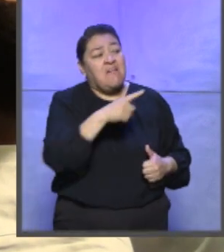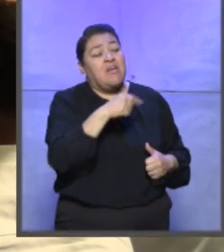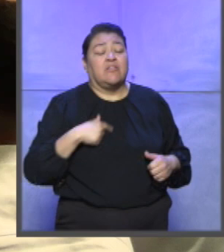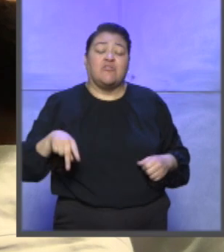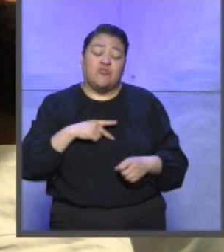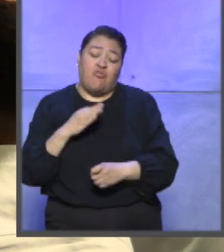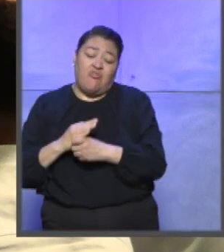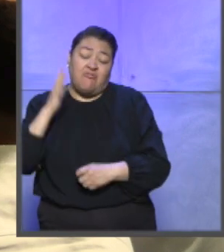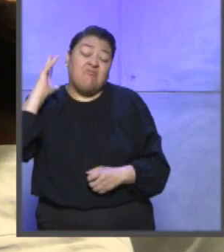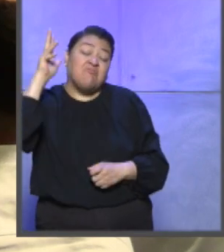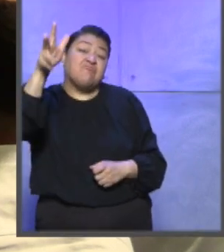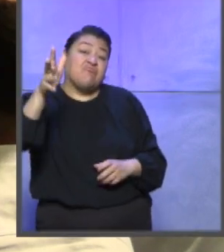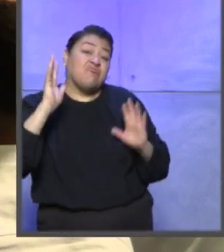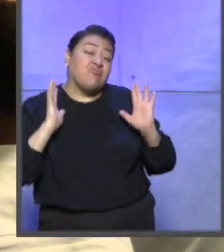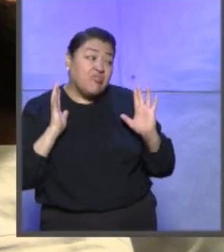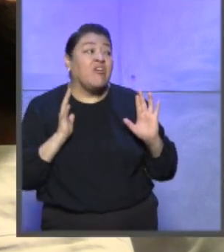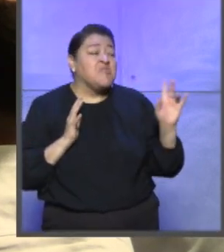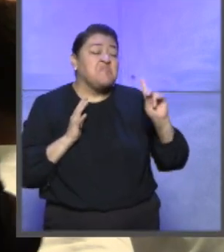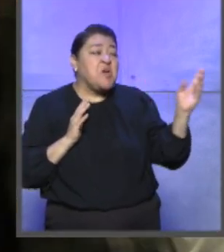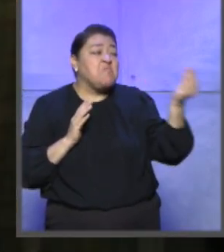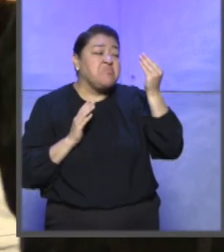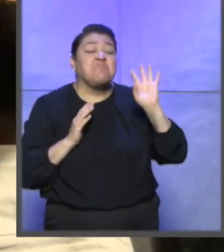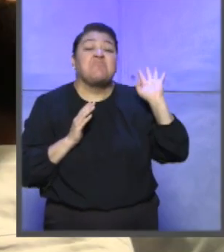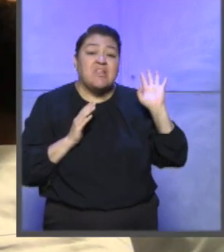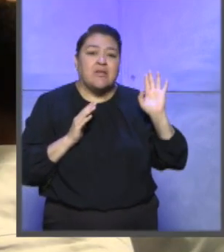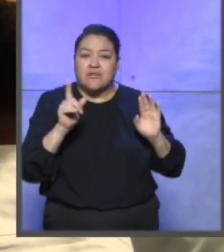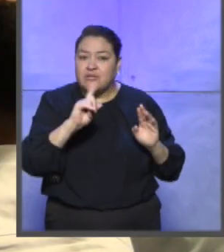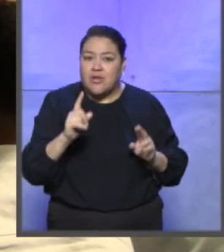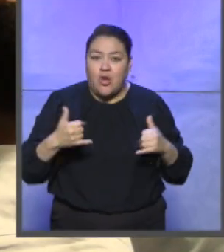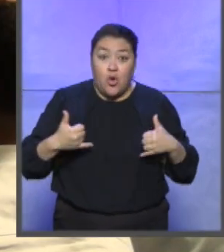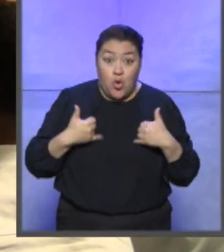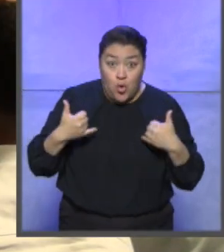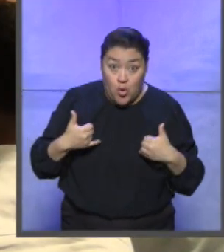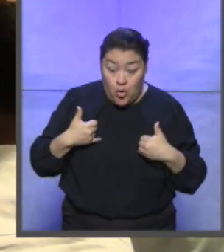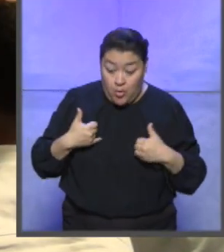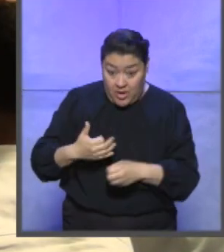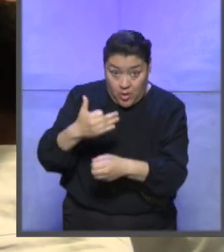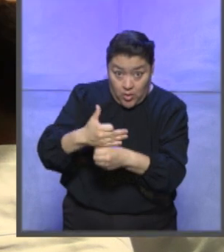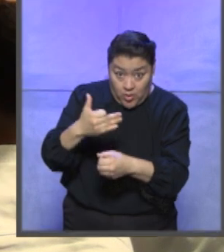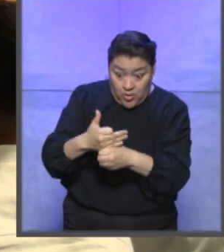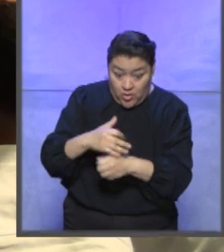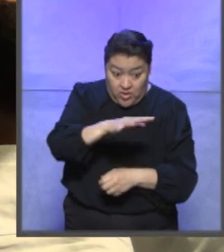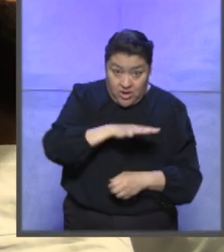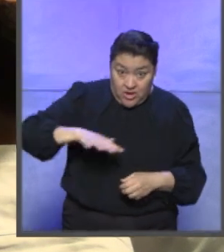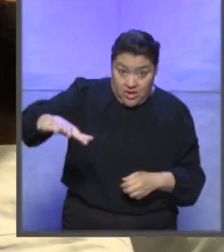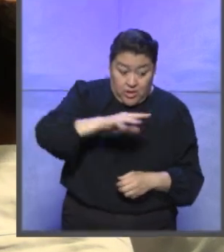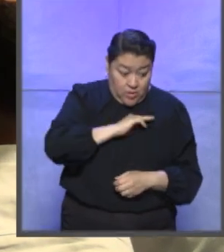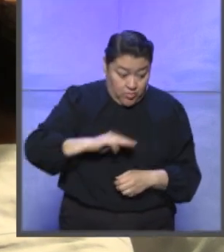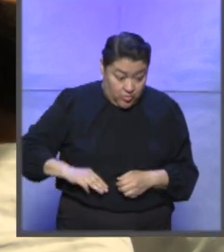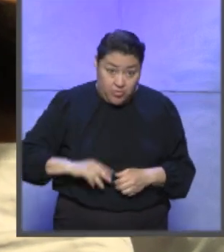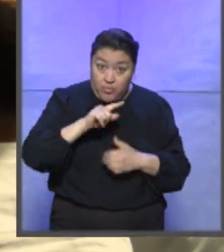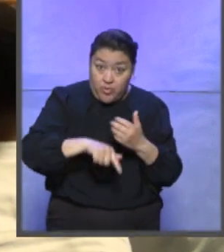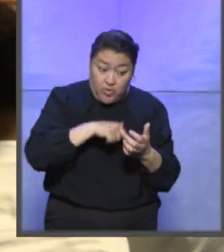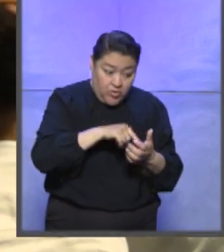dicen que somos el presente, somos el presente y el futuro, porque al final de cuentas, si los jóvenes en cada municipio, en